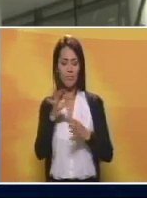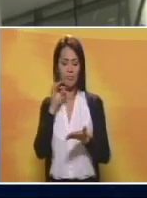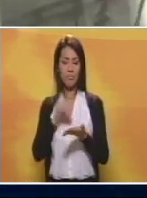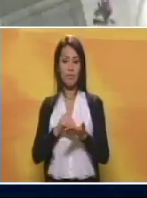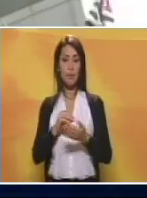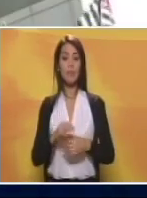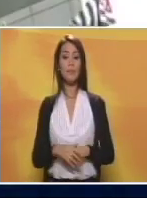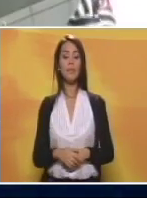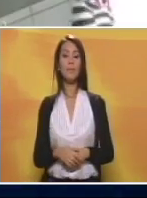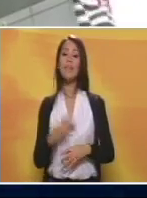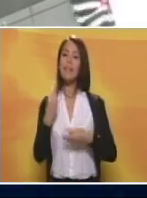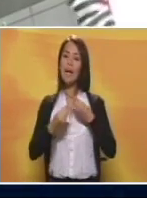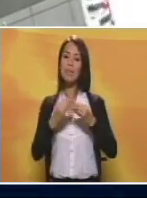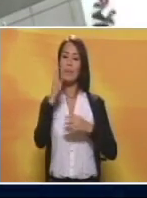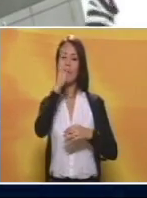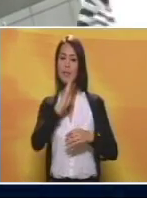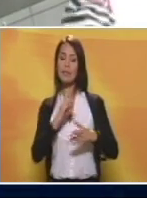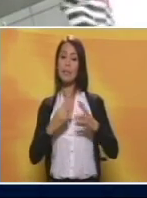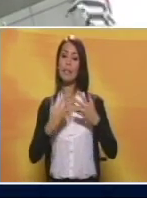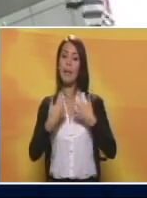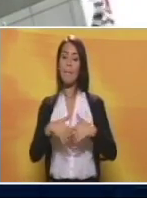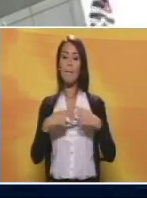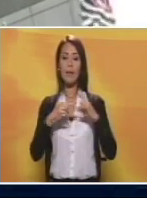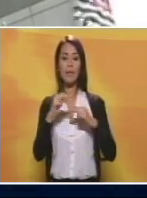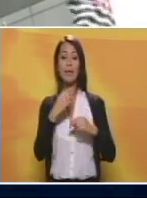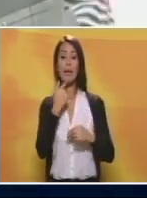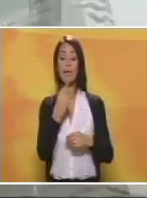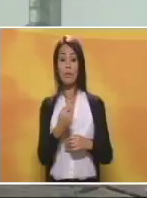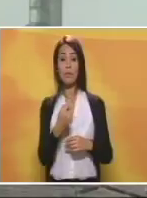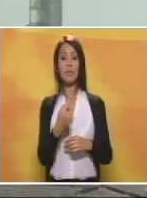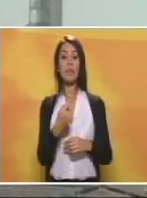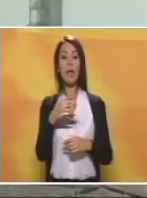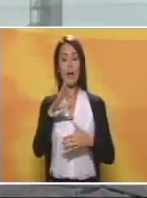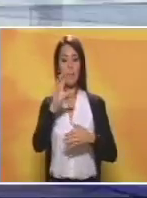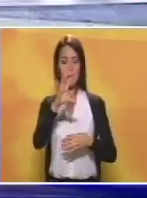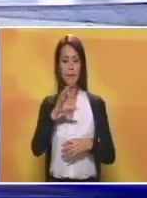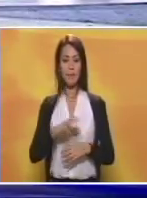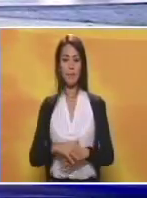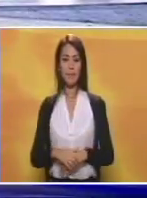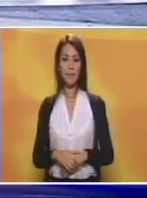realiza Brasil a Odebrecht y que mencionaría al país suramericano.